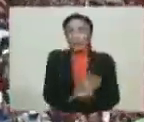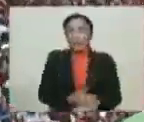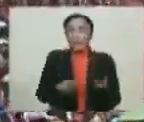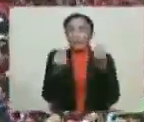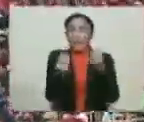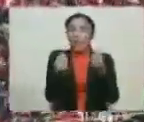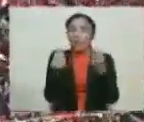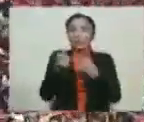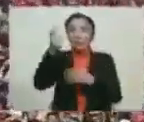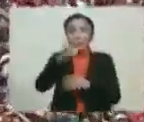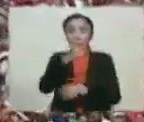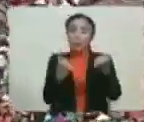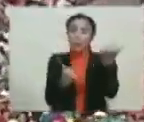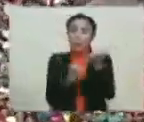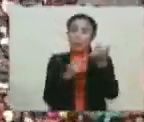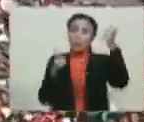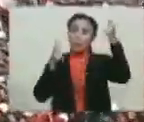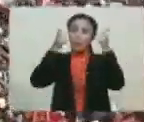contundente